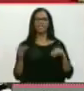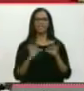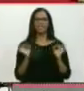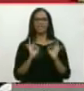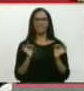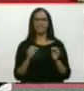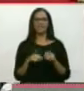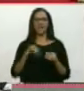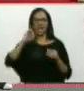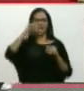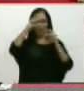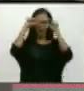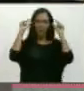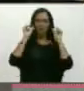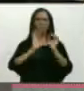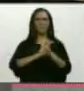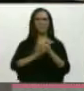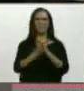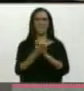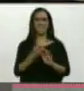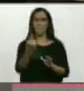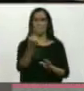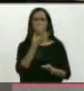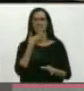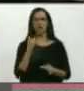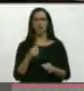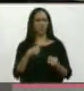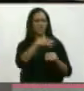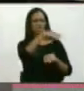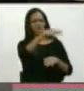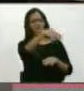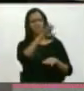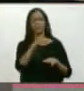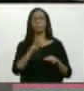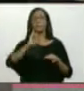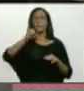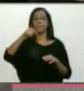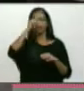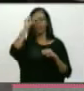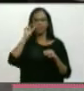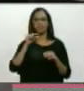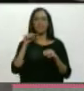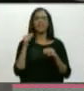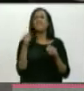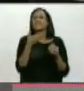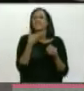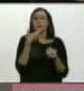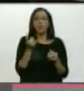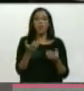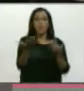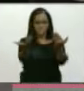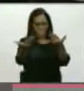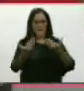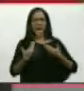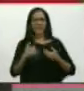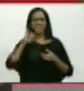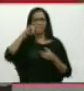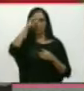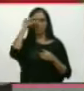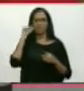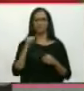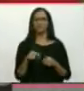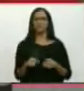CJ, que manden a Julio Borges. Quédense con todos los demás si les hablan, inclusive con la Luisa Ortega. Quédense, mándenos a Julio